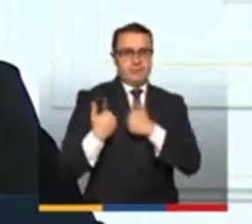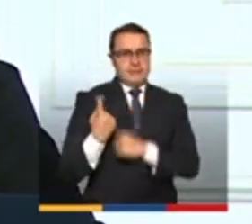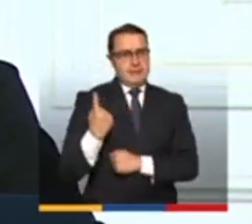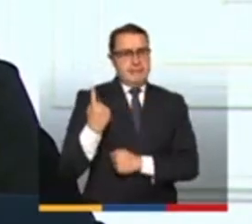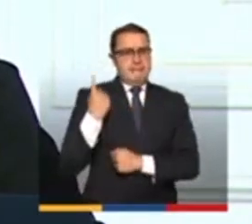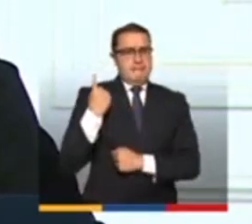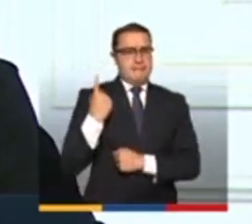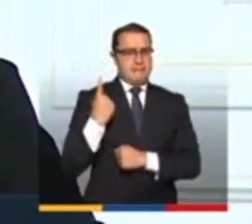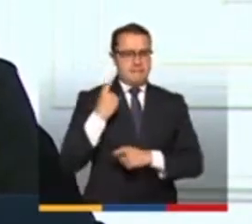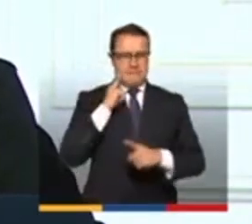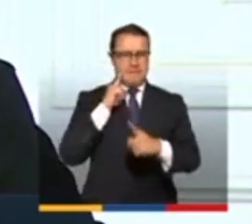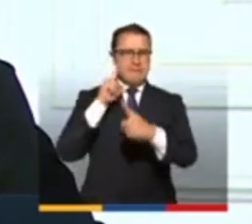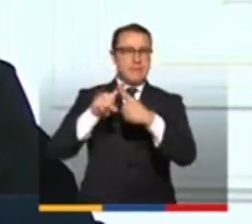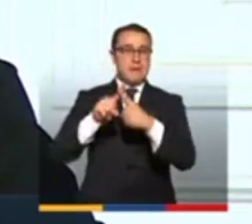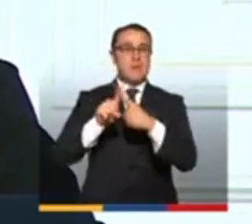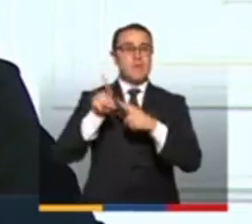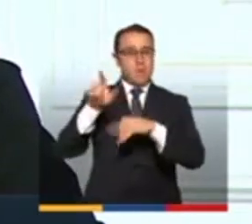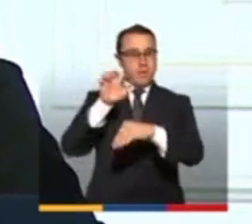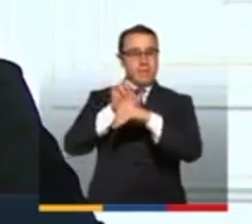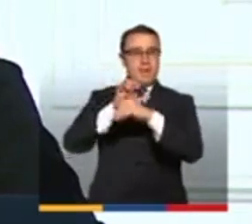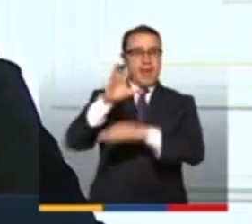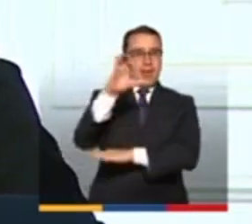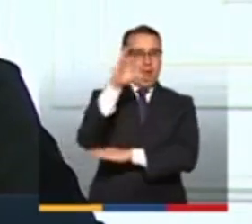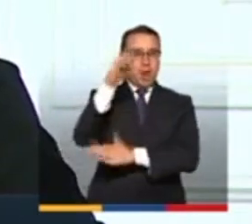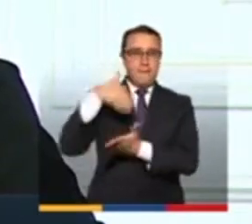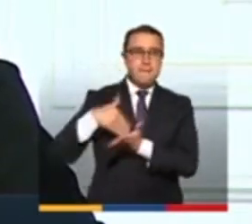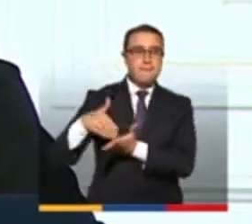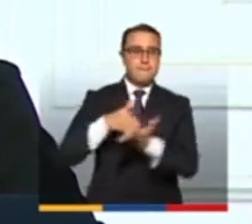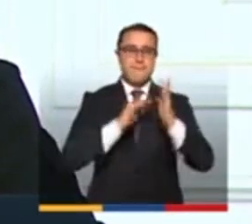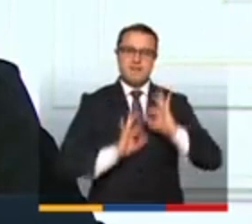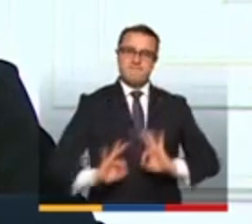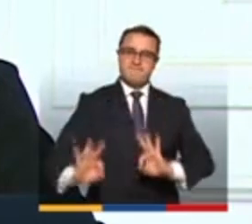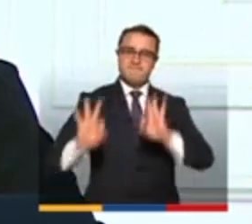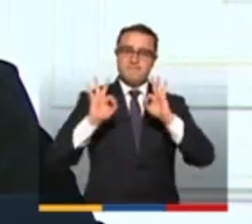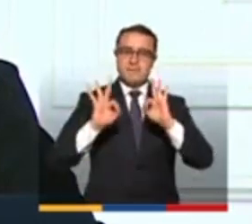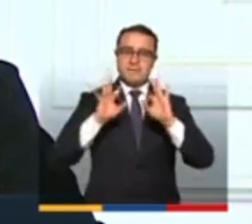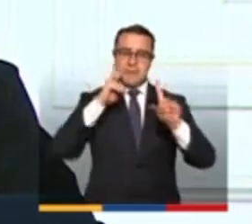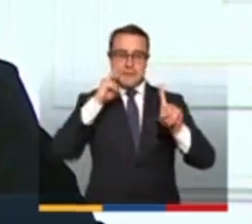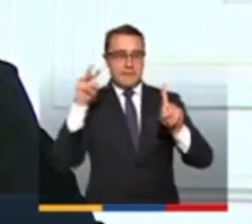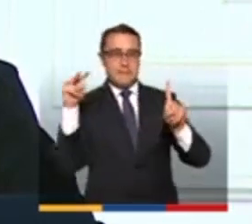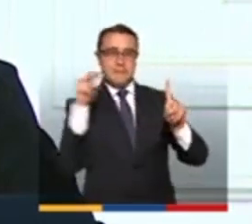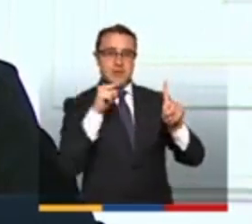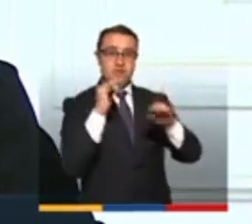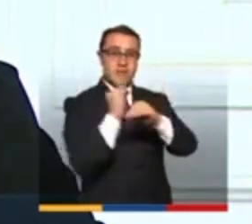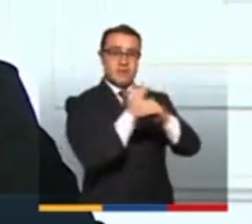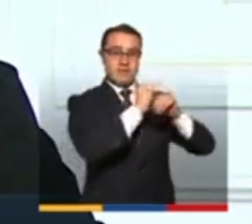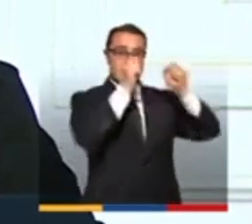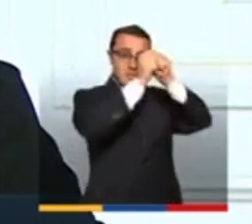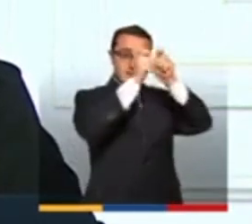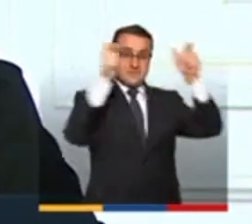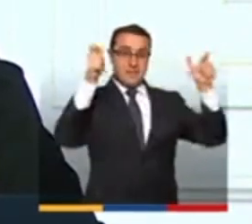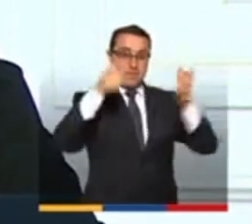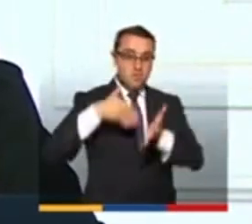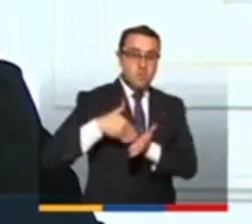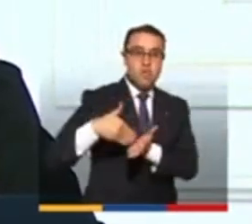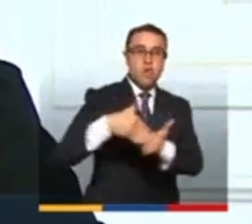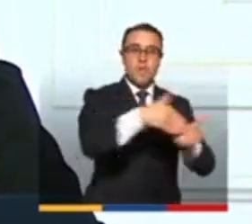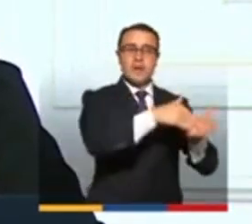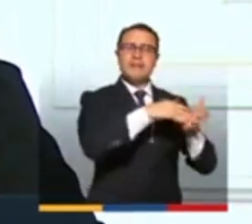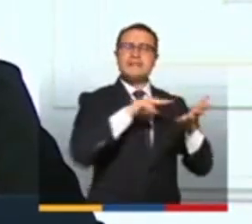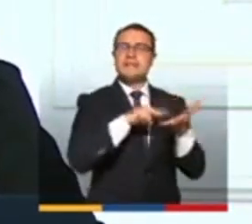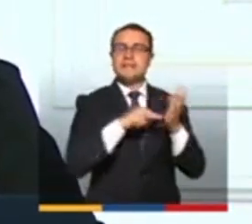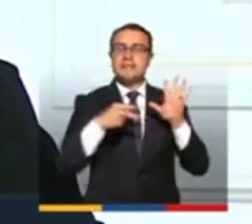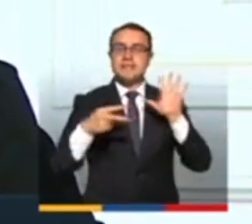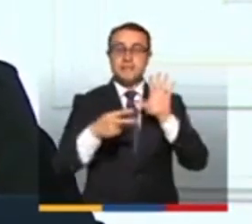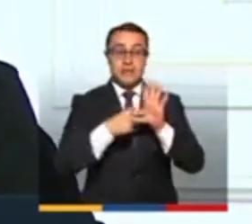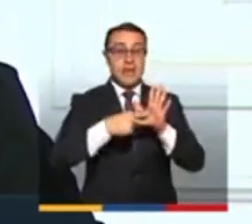Compra Eficiente, mirando toda la institucionalidad que tiene que ver con compras del Estado, es democratizar